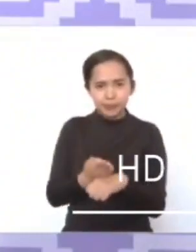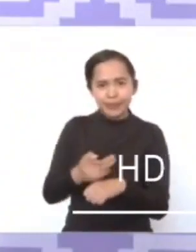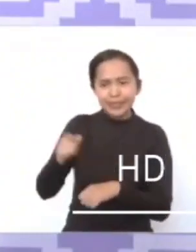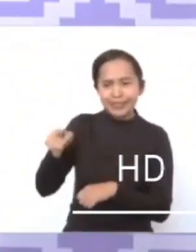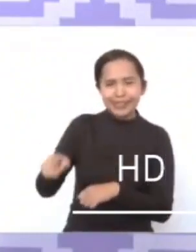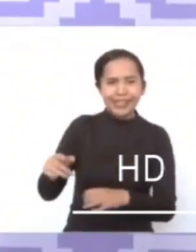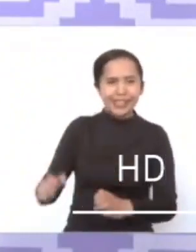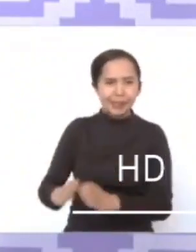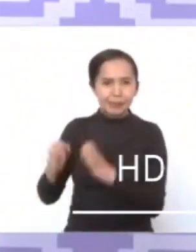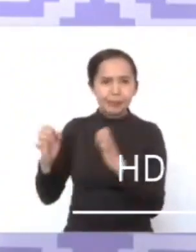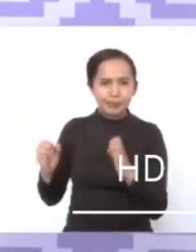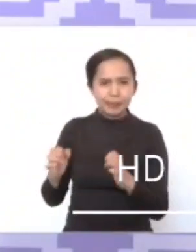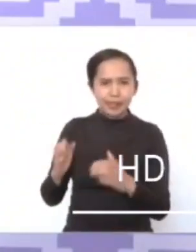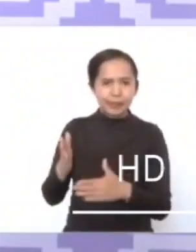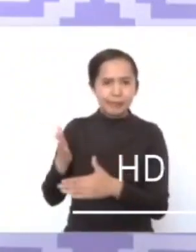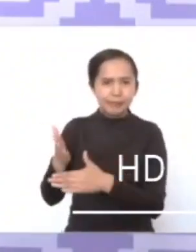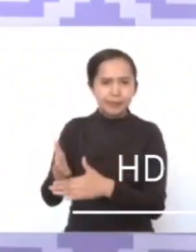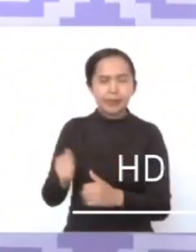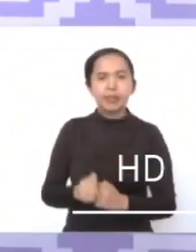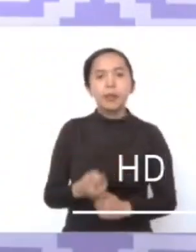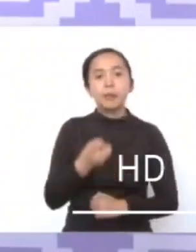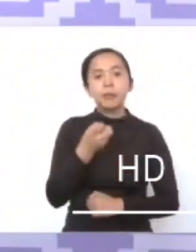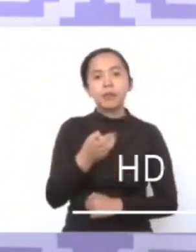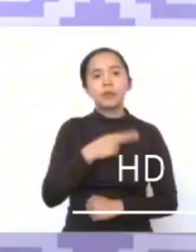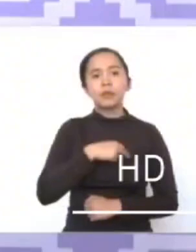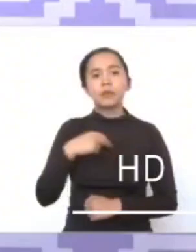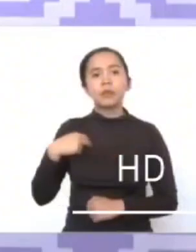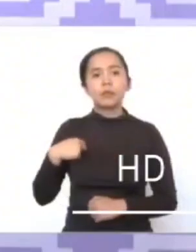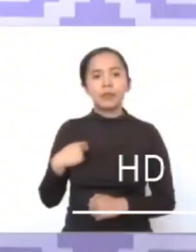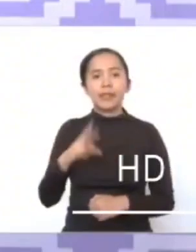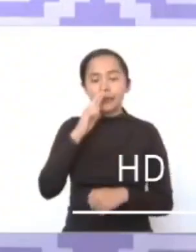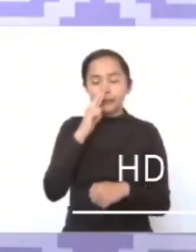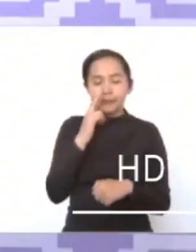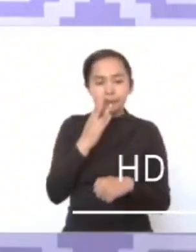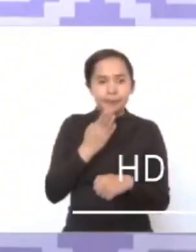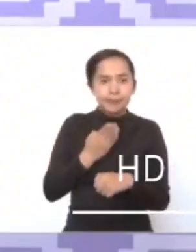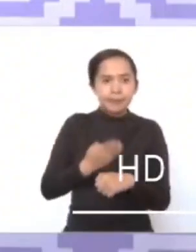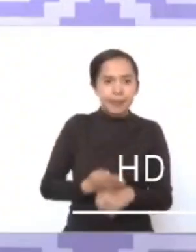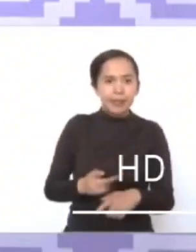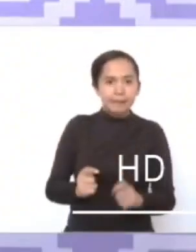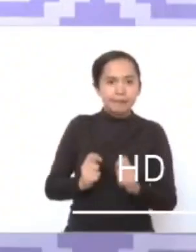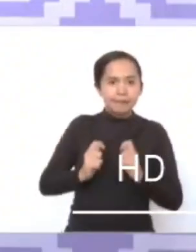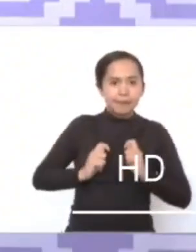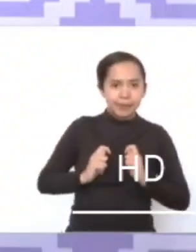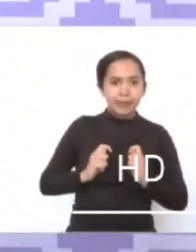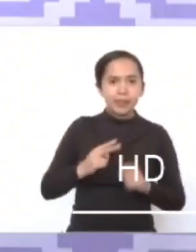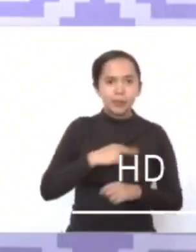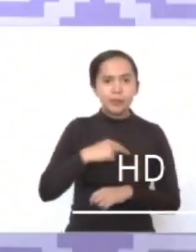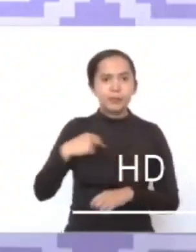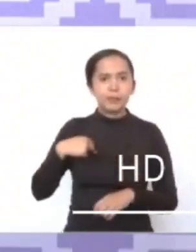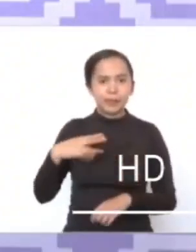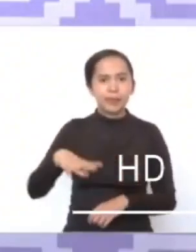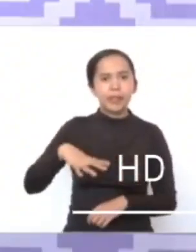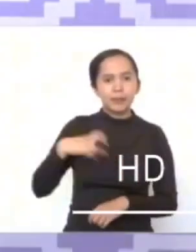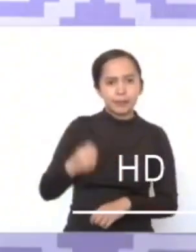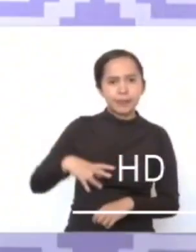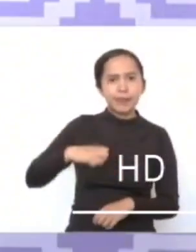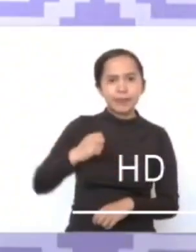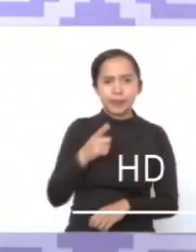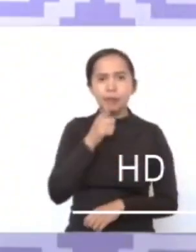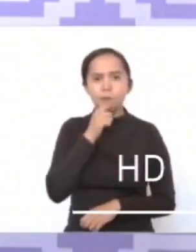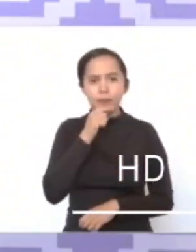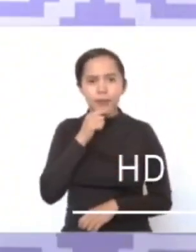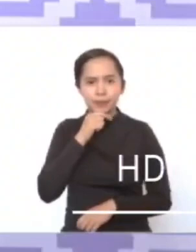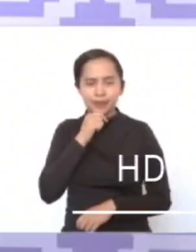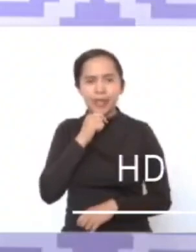casos y, por lo tanto, asumimos la máxima responsabilidad en la tarea de trabajar en la formación de una